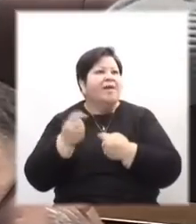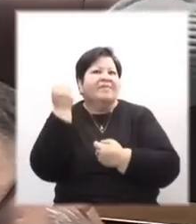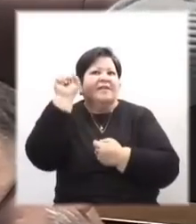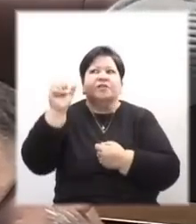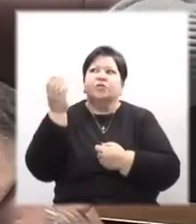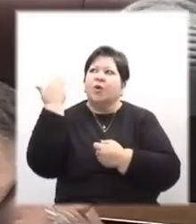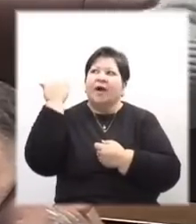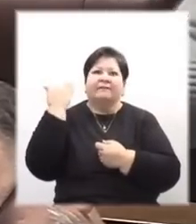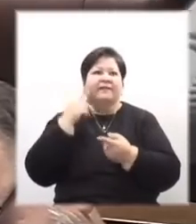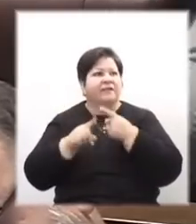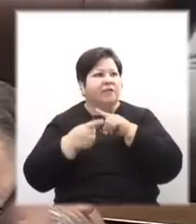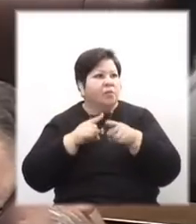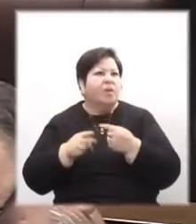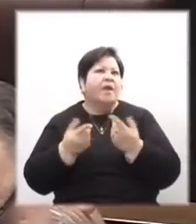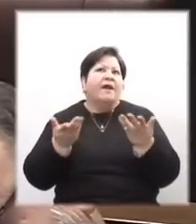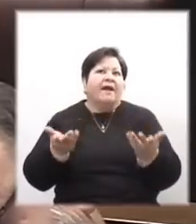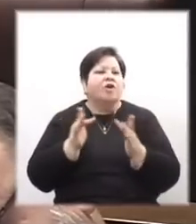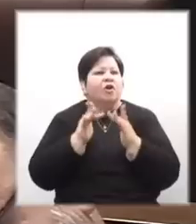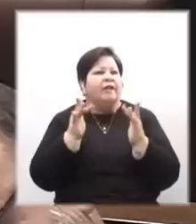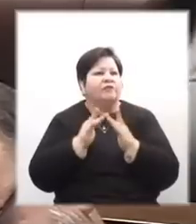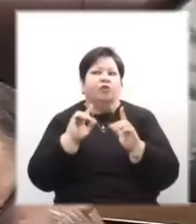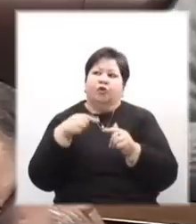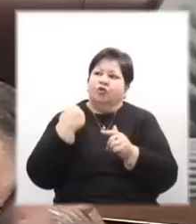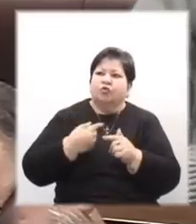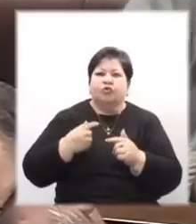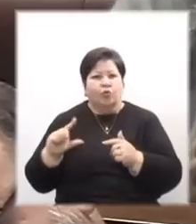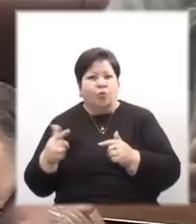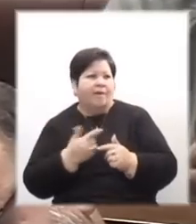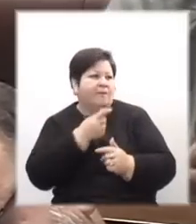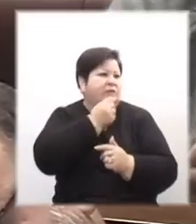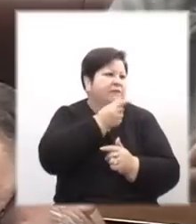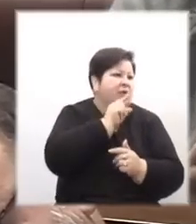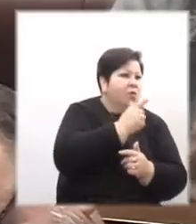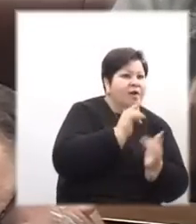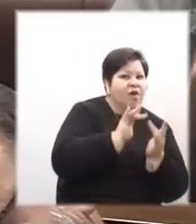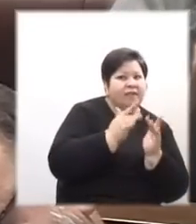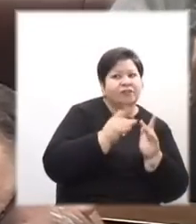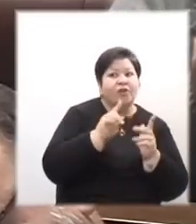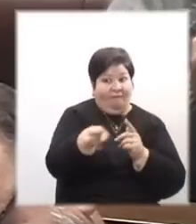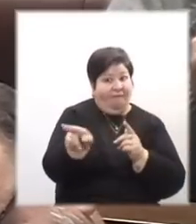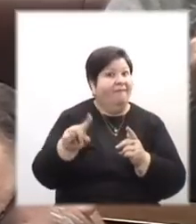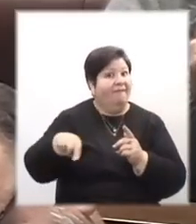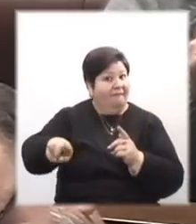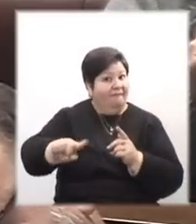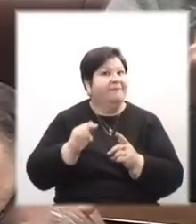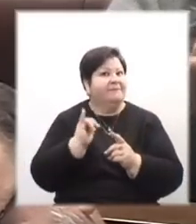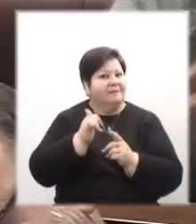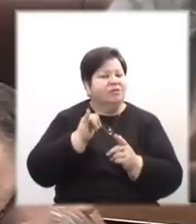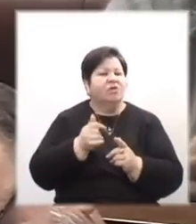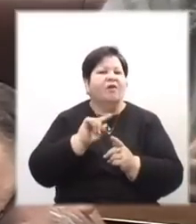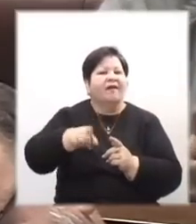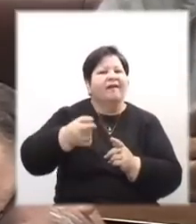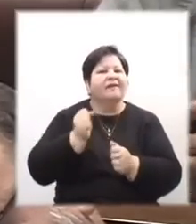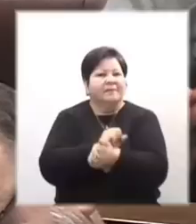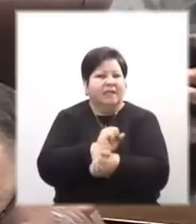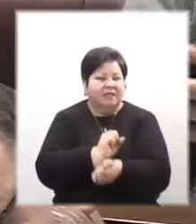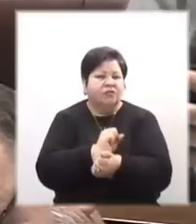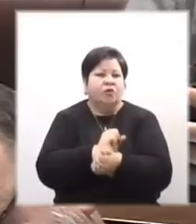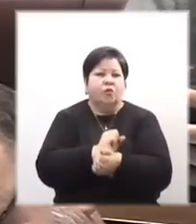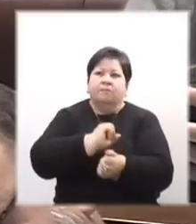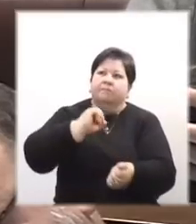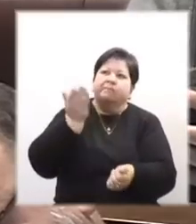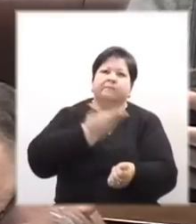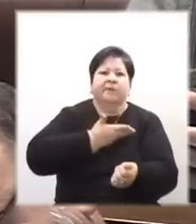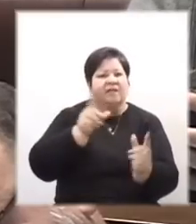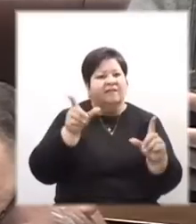de modo tal que tenga una conexión diferente que no la tenemos nosotros ni la tiene la policía. Serán ex reclusos, gente que ya haya cumplido pena y